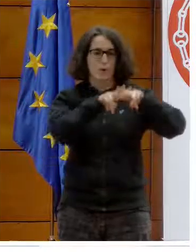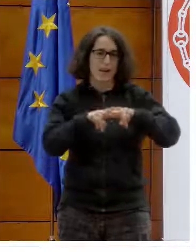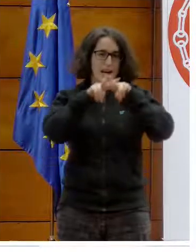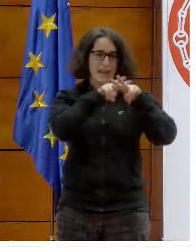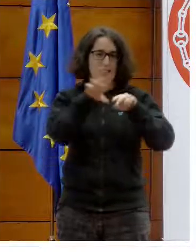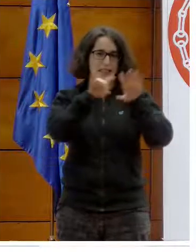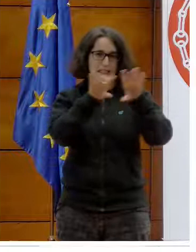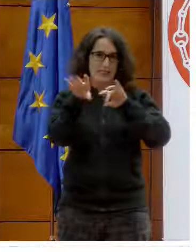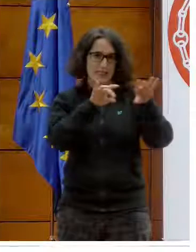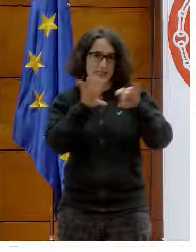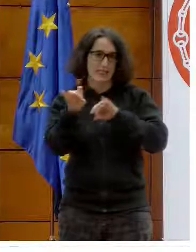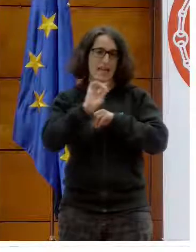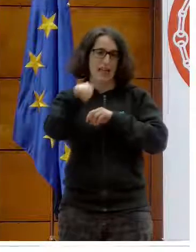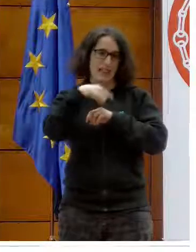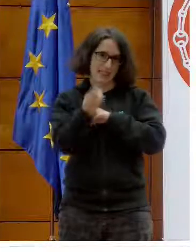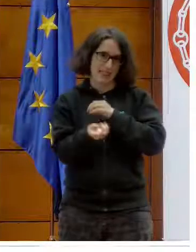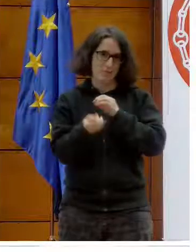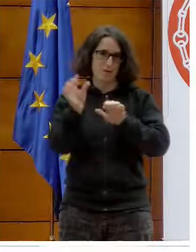del proceso de valoración.